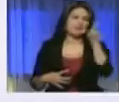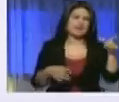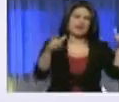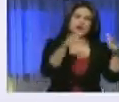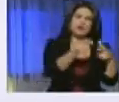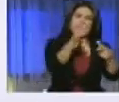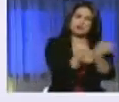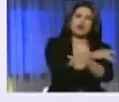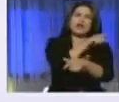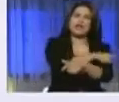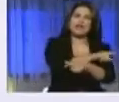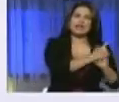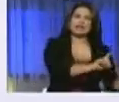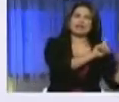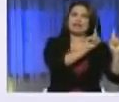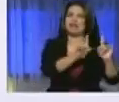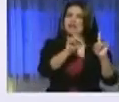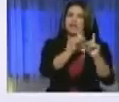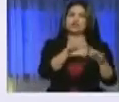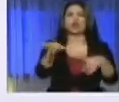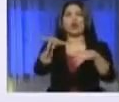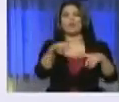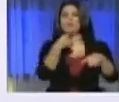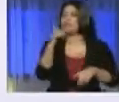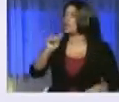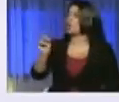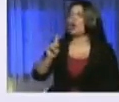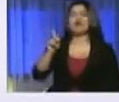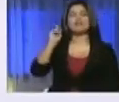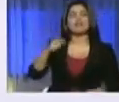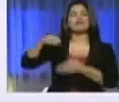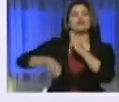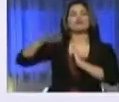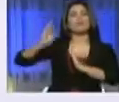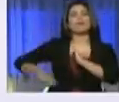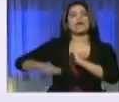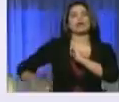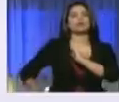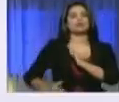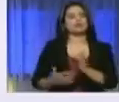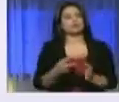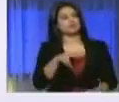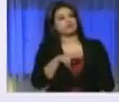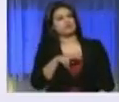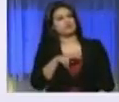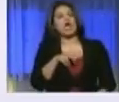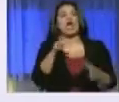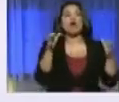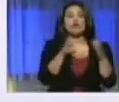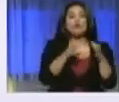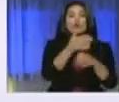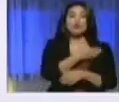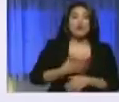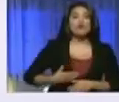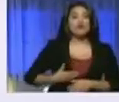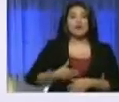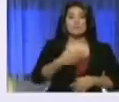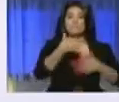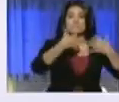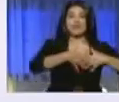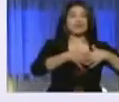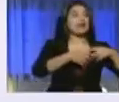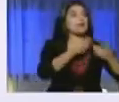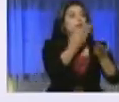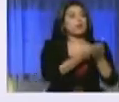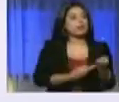salen a proponer que se rebaje el sueldo de los trabajadores venezolanos. ¿Qué les parece? Fede Cámara le impone a la MUP la propuesta. Fíjense